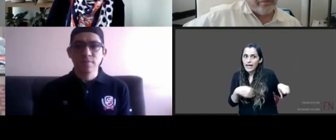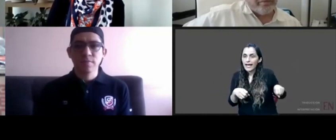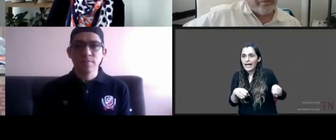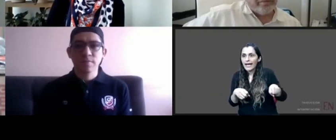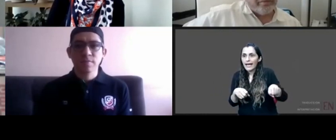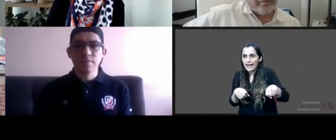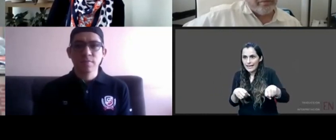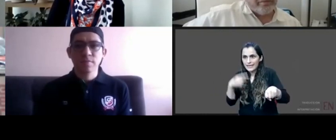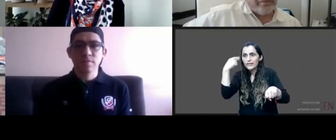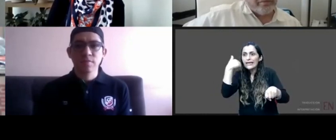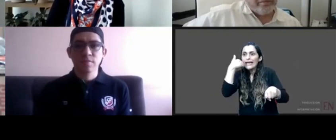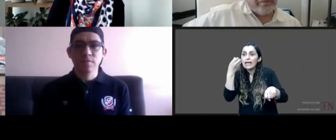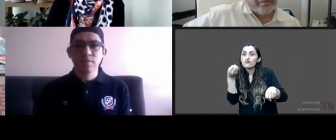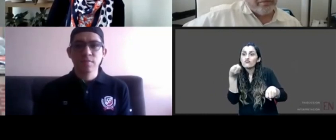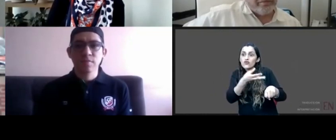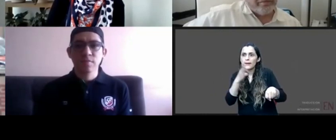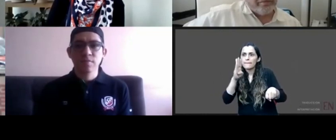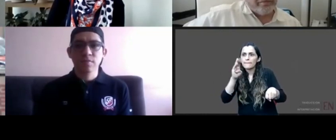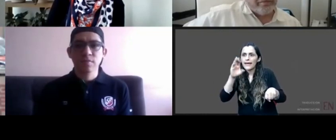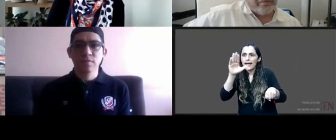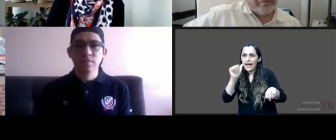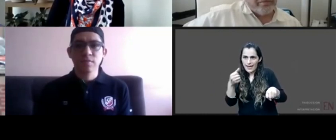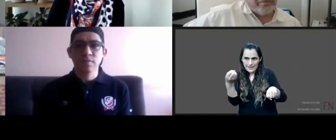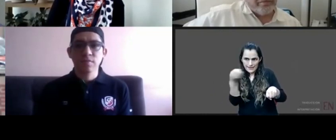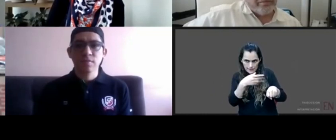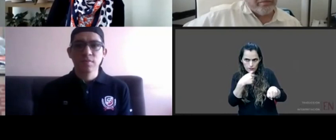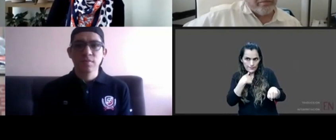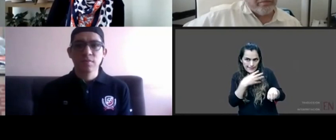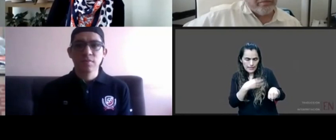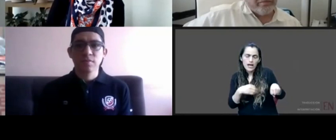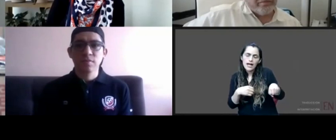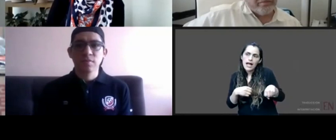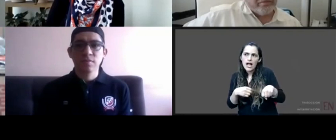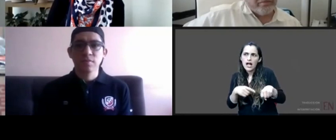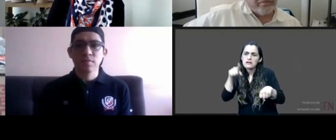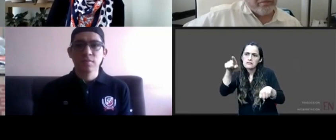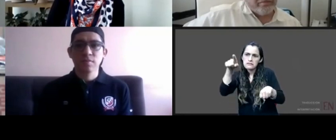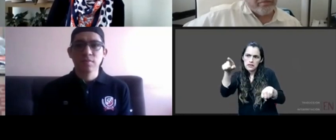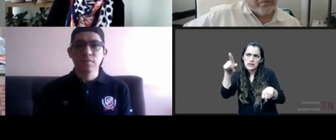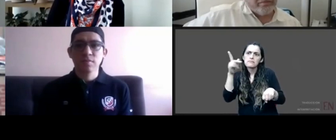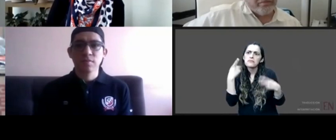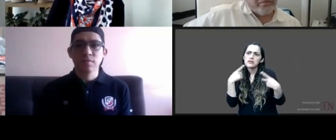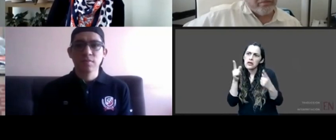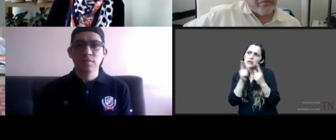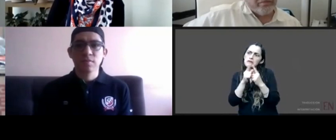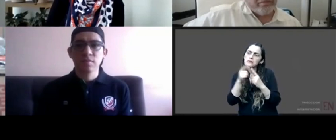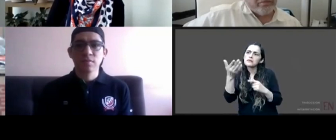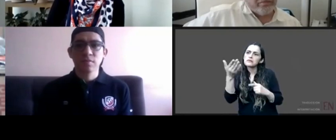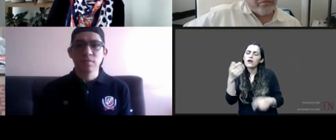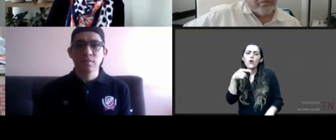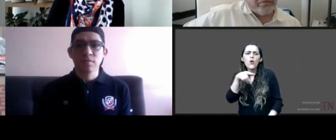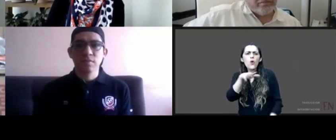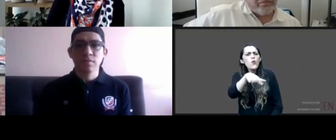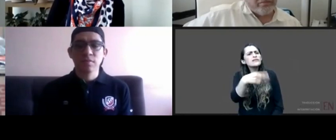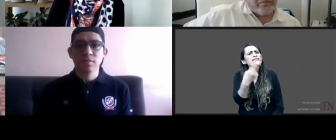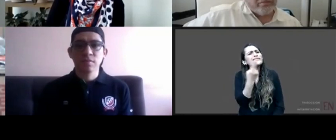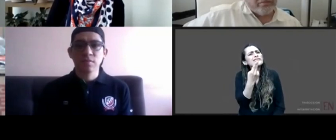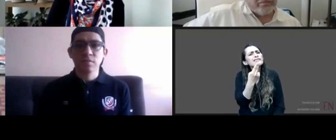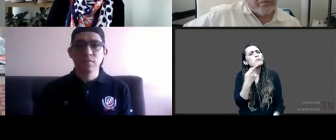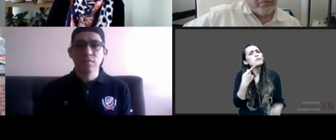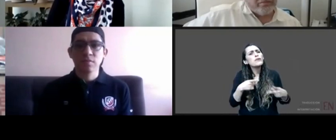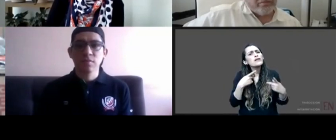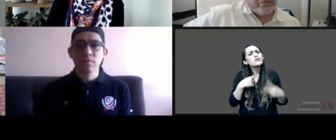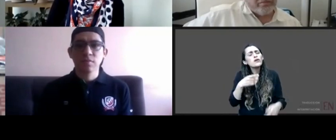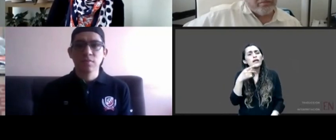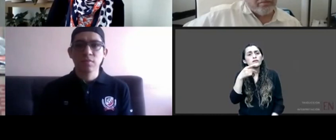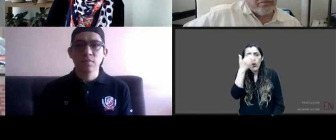ya conocí a personas ahí que decían que que solicitaban a personas que hablaran una lengua